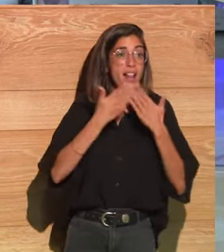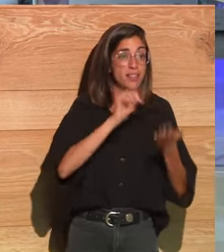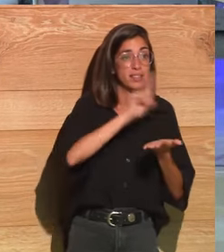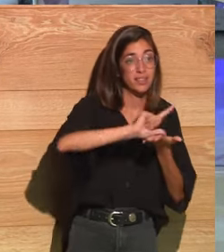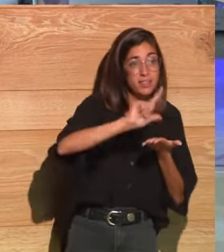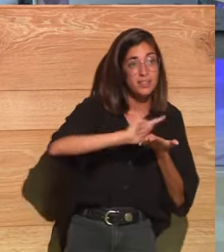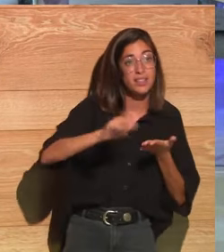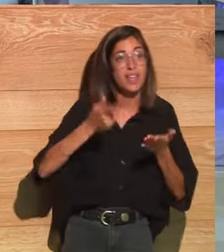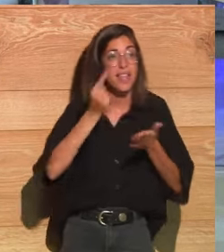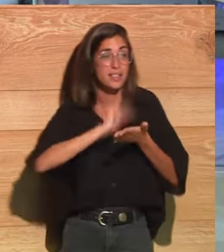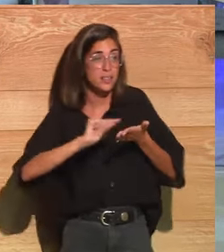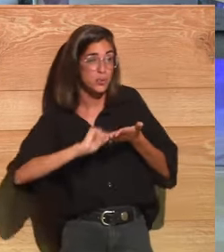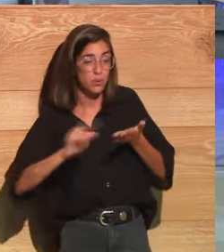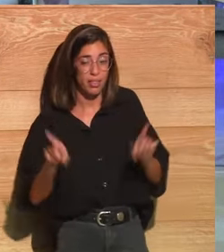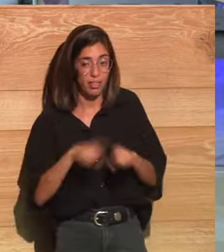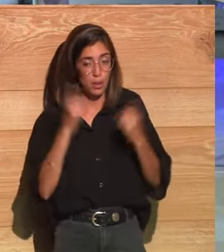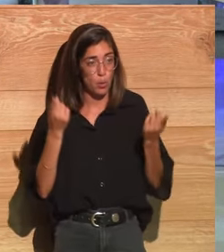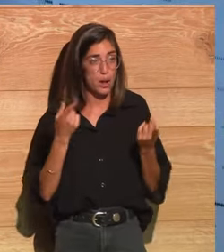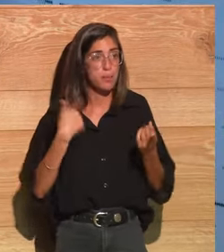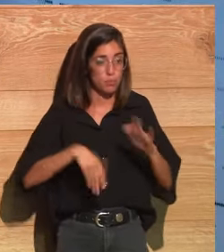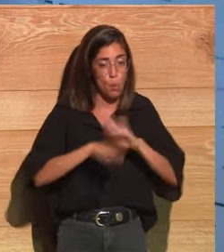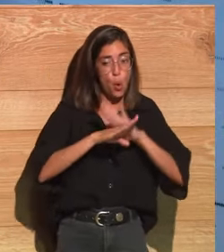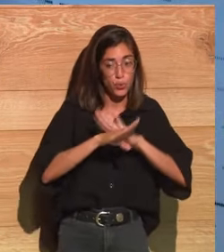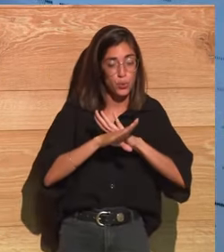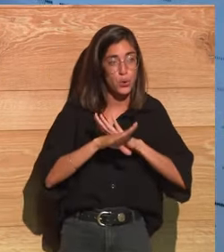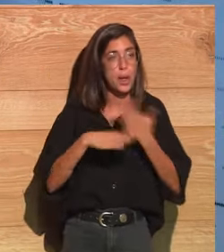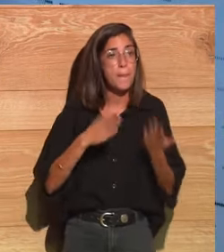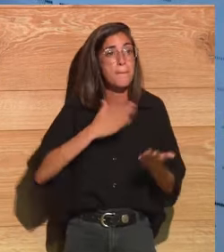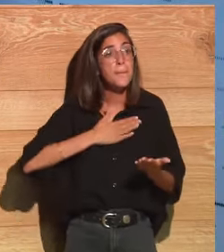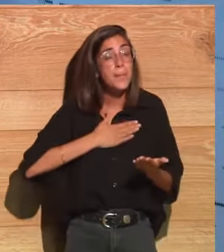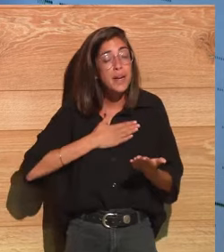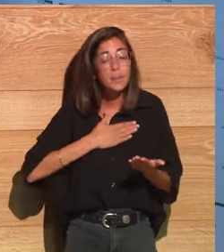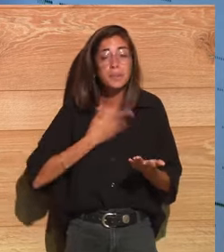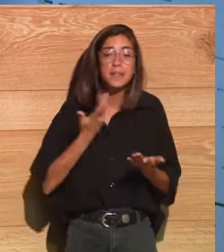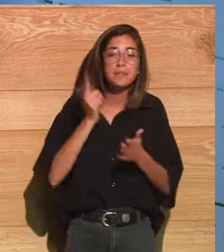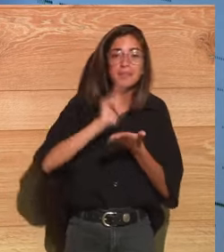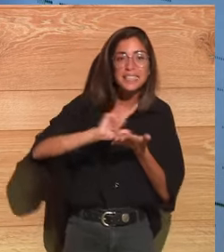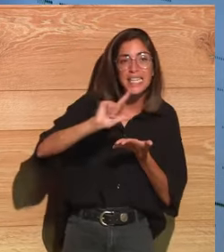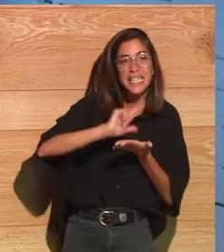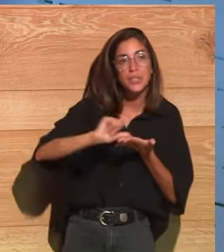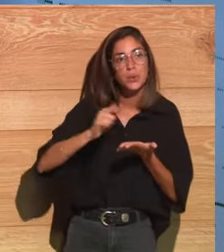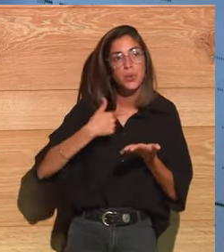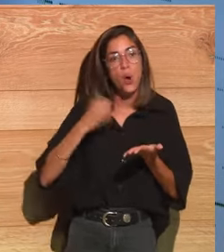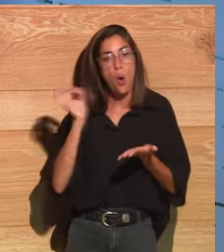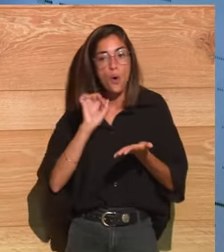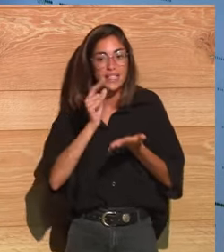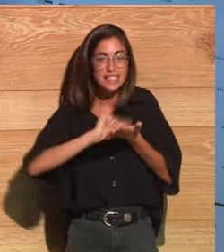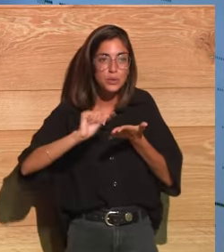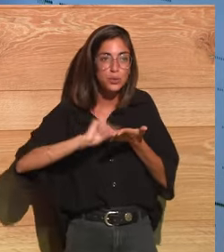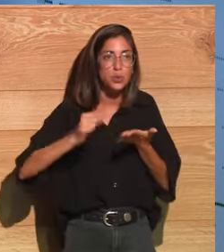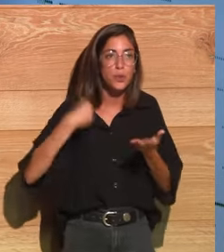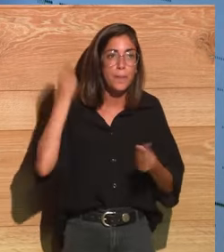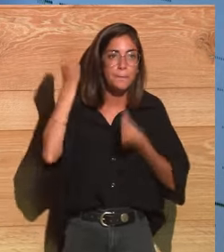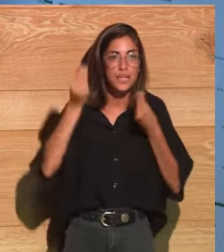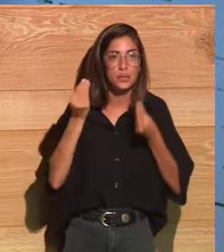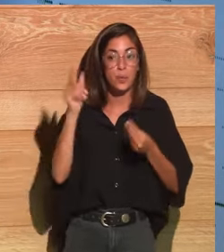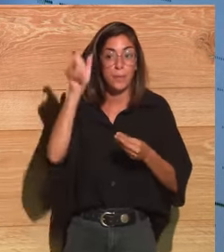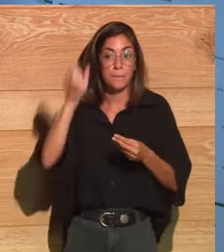lectura es una de las mejores hazañas que puede hacer el ser humano, es